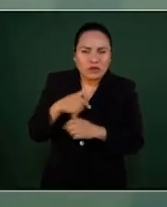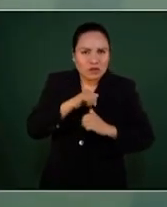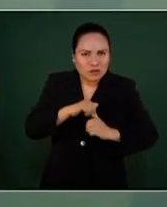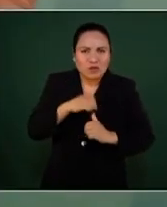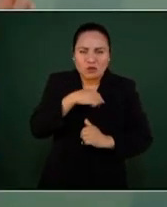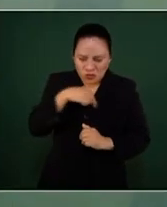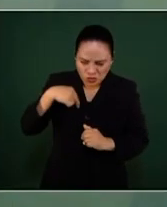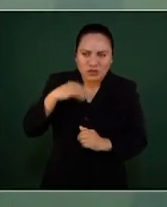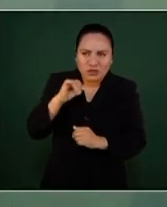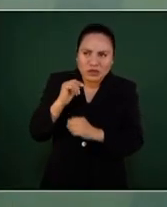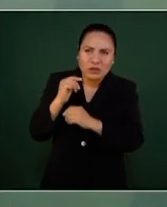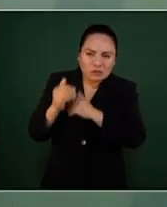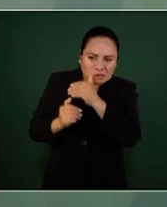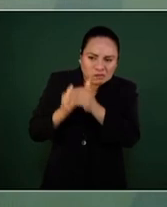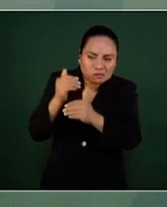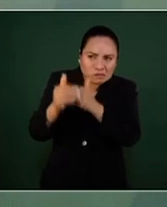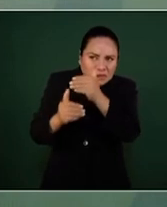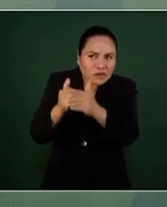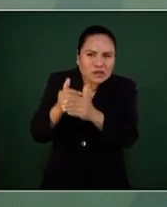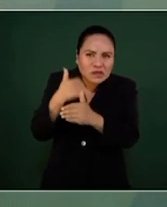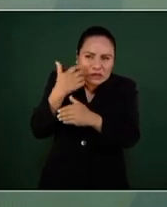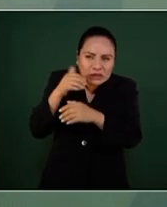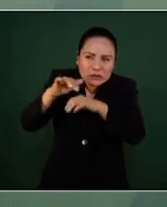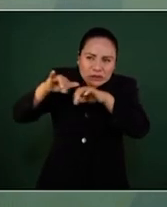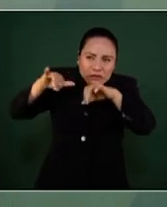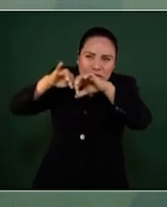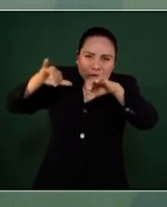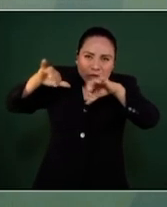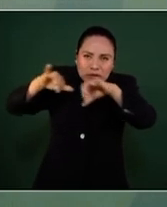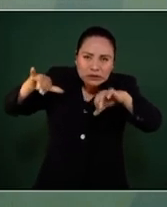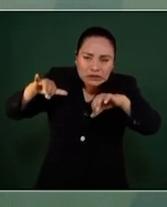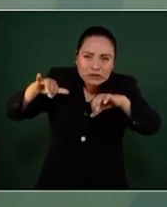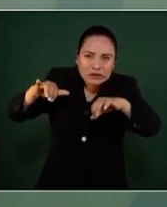y que vamos avanzando, están queriendo